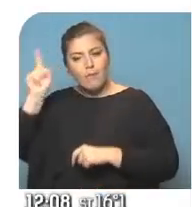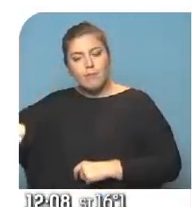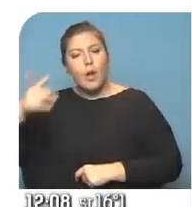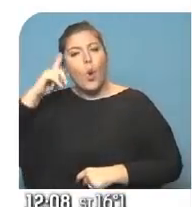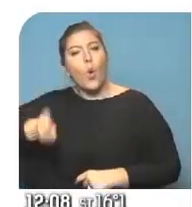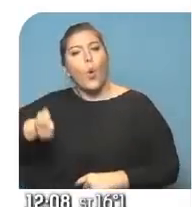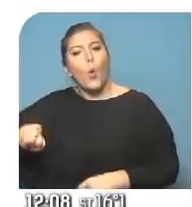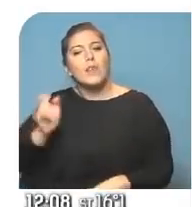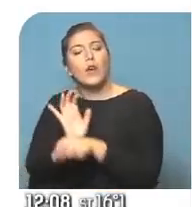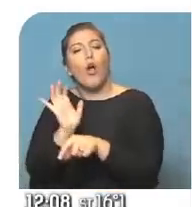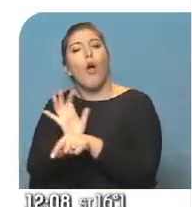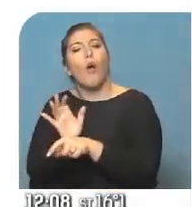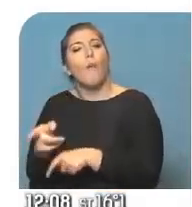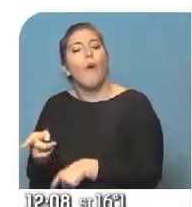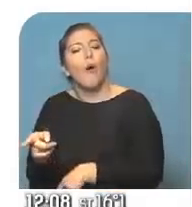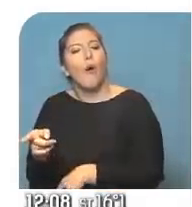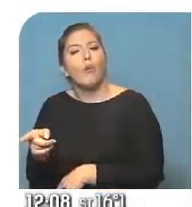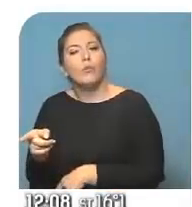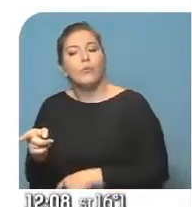magistrado como